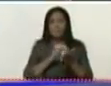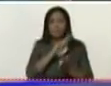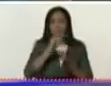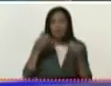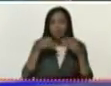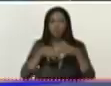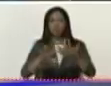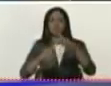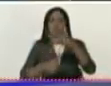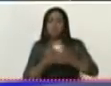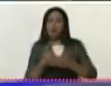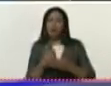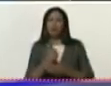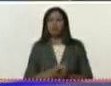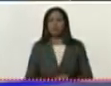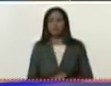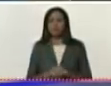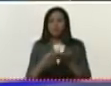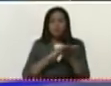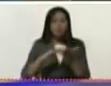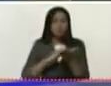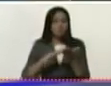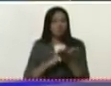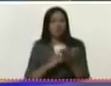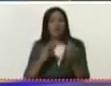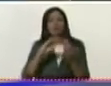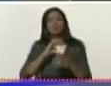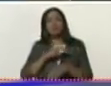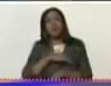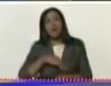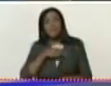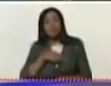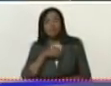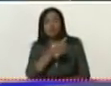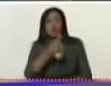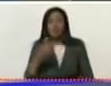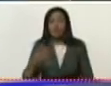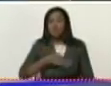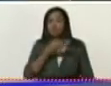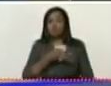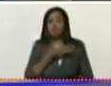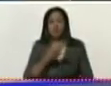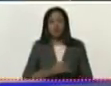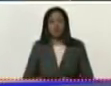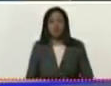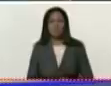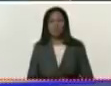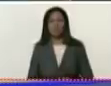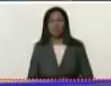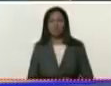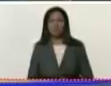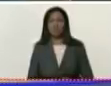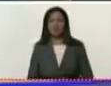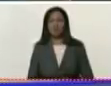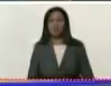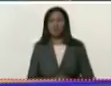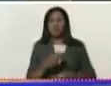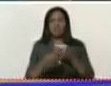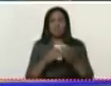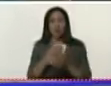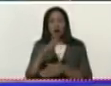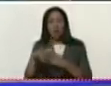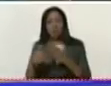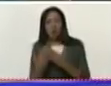de la expansión y consolidación de las misiones y grandes misiones sociales, que son la creación de